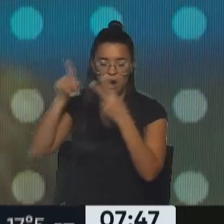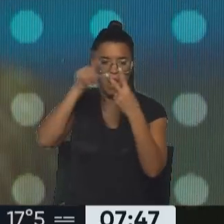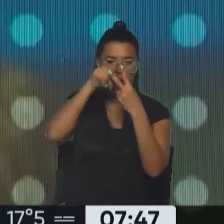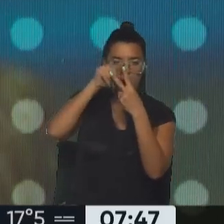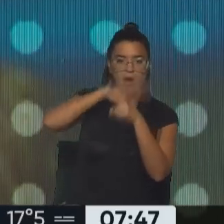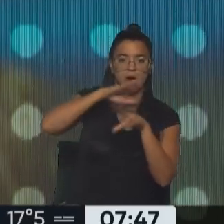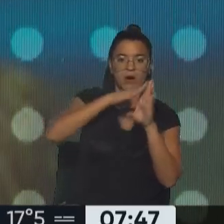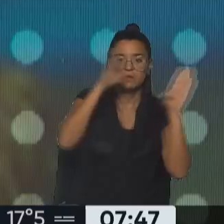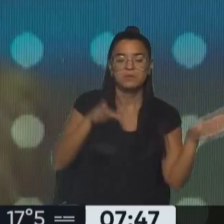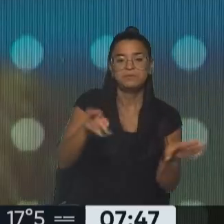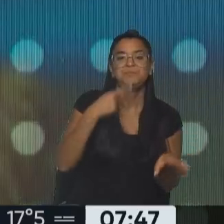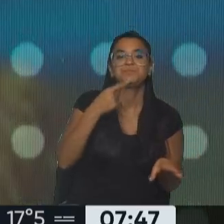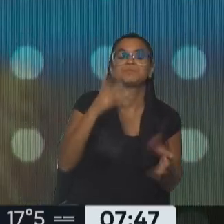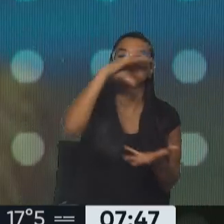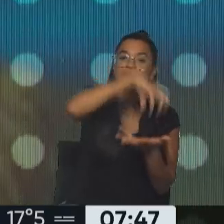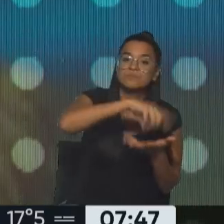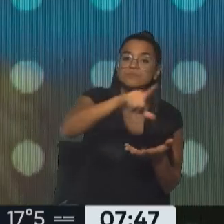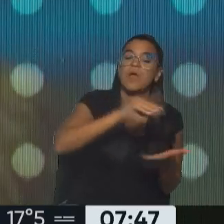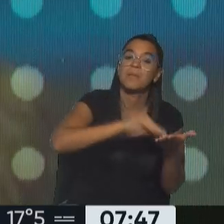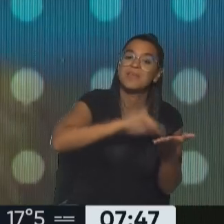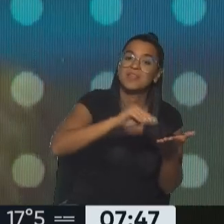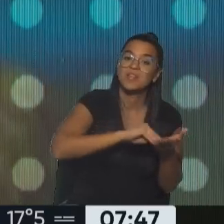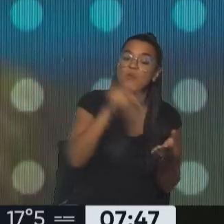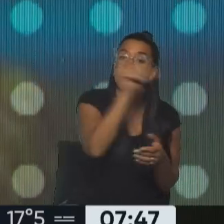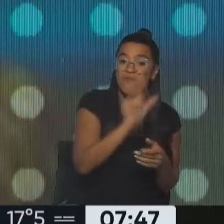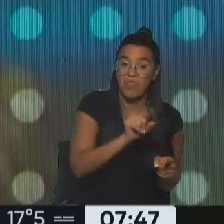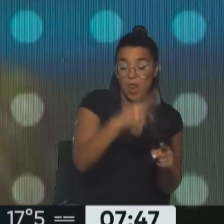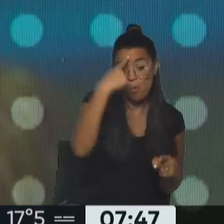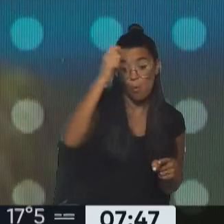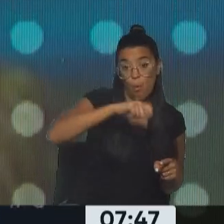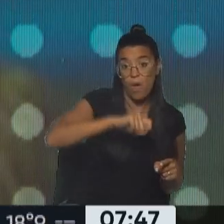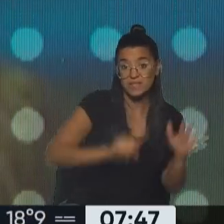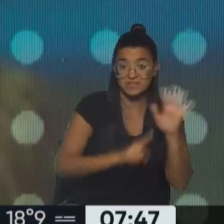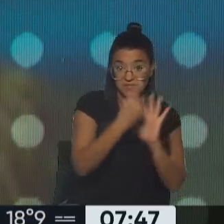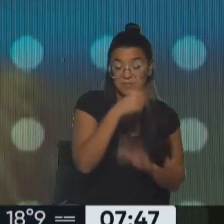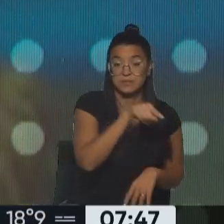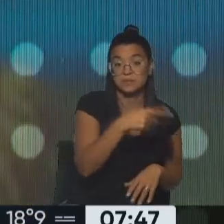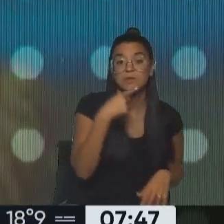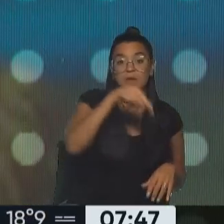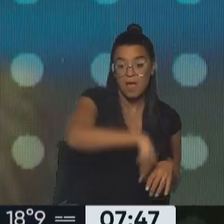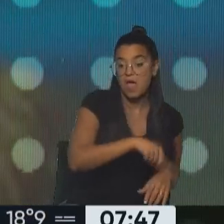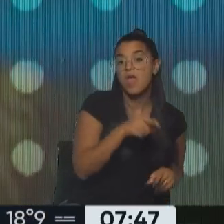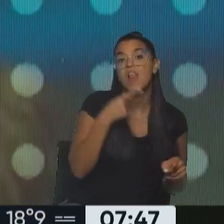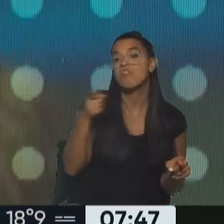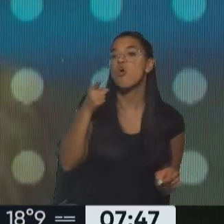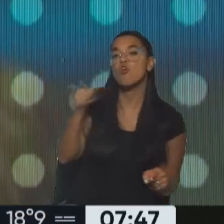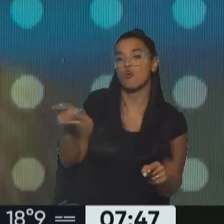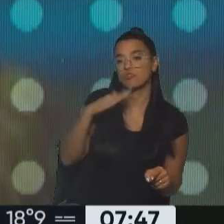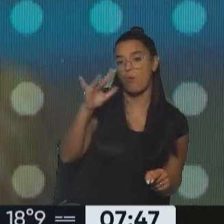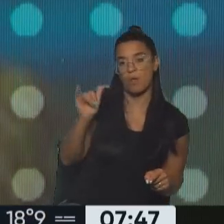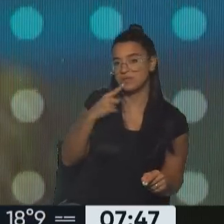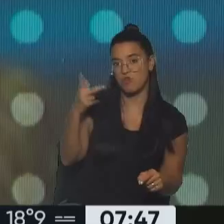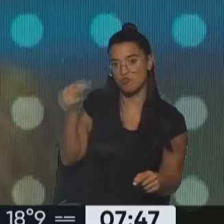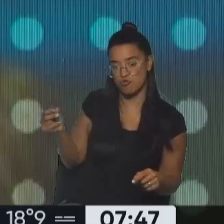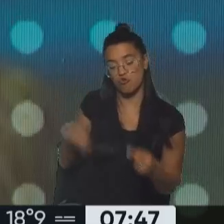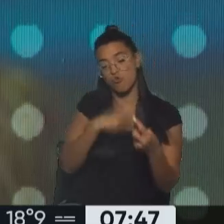primera instancia del Fuero Contencioso Administrativo Federal, una jueza de primera instancia que en estos días falló en contra del juez. Y la